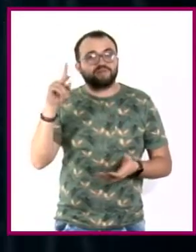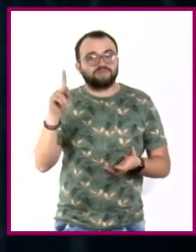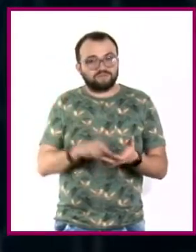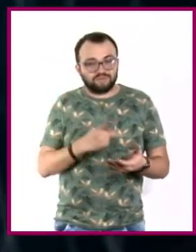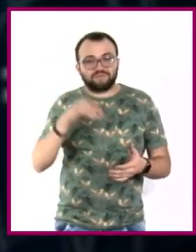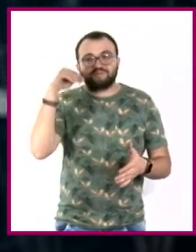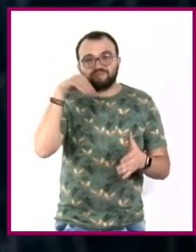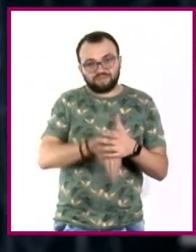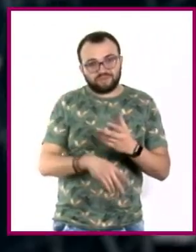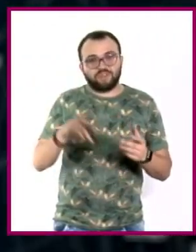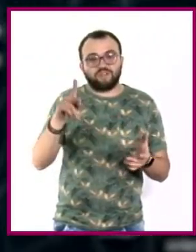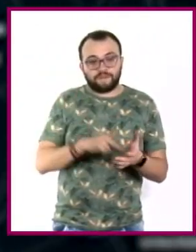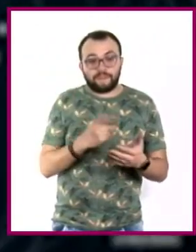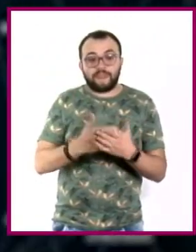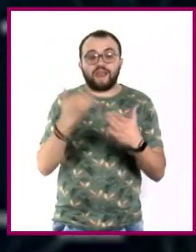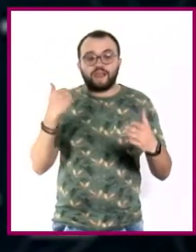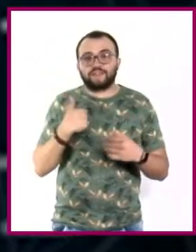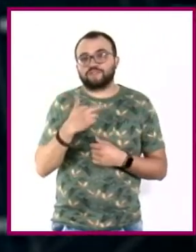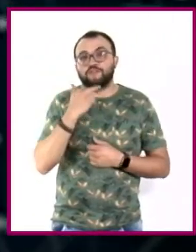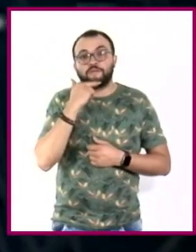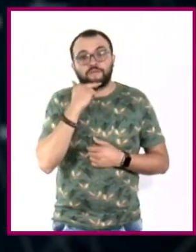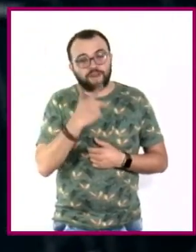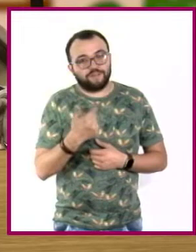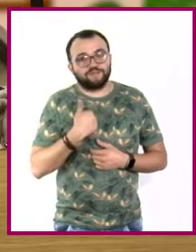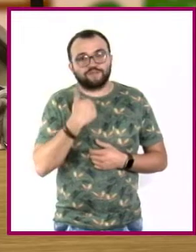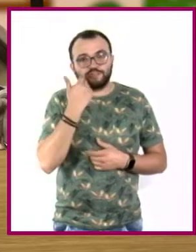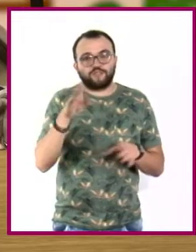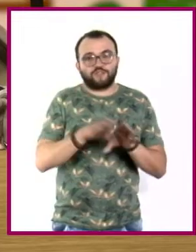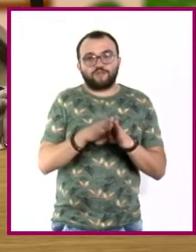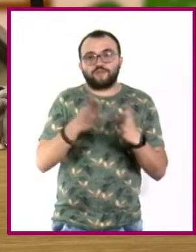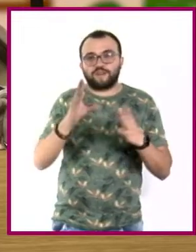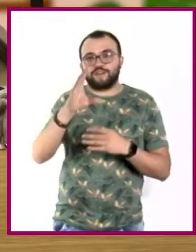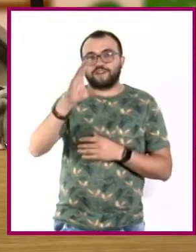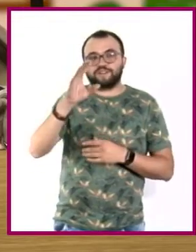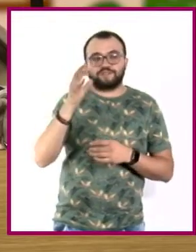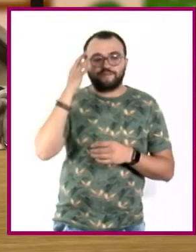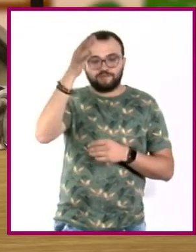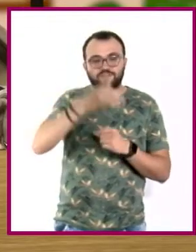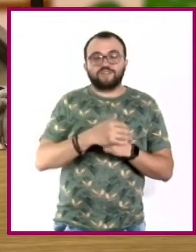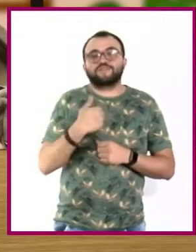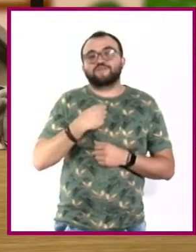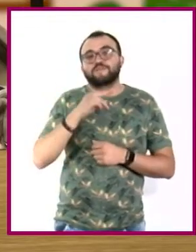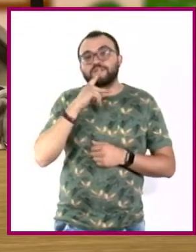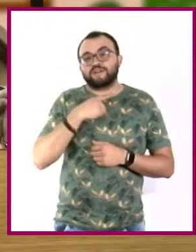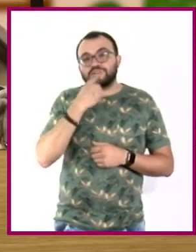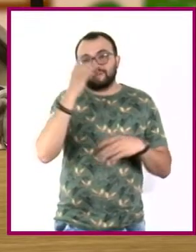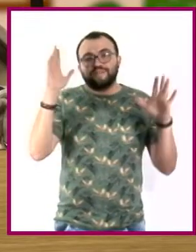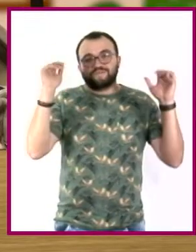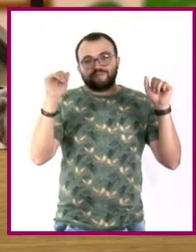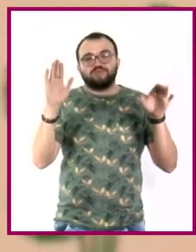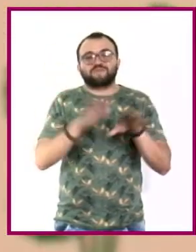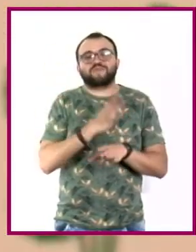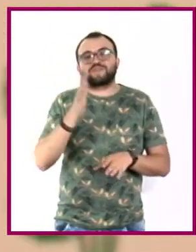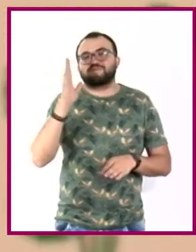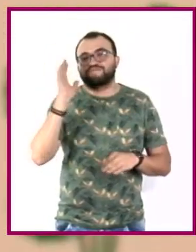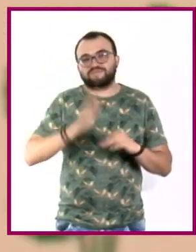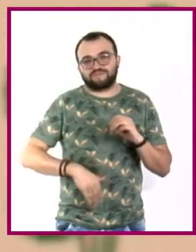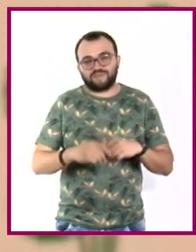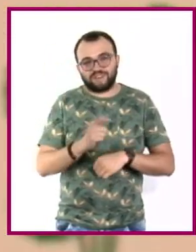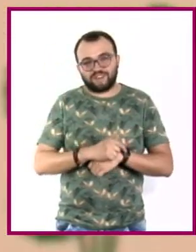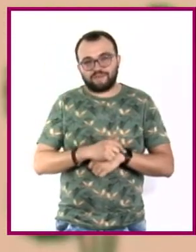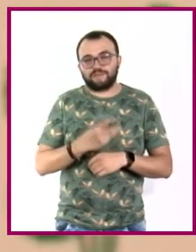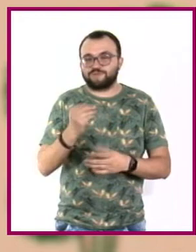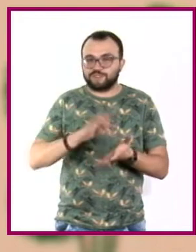tragedia. Antes de eso, mejor me vuelvo cliodinámica. Mejor nos despedimos porque ya se nos acabó el tiempo. Gracias por